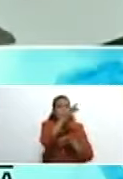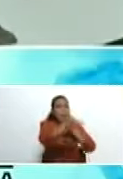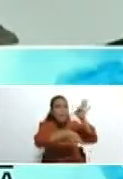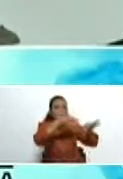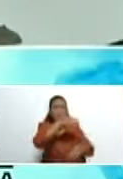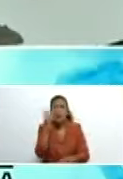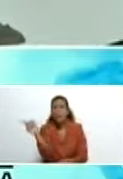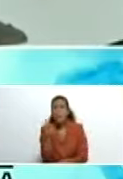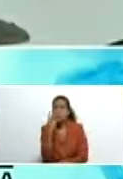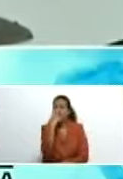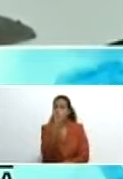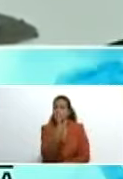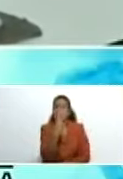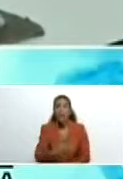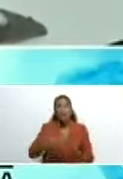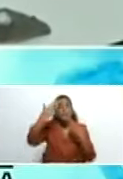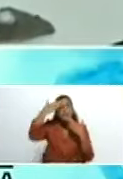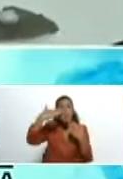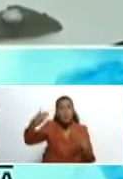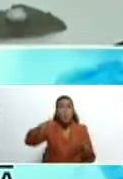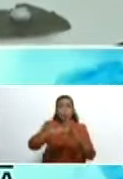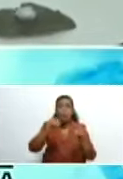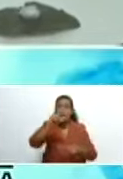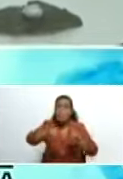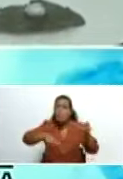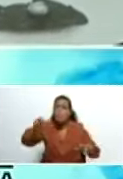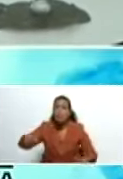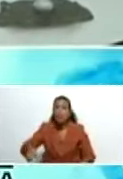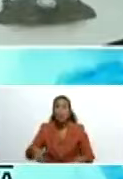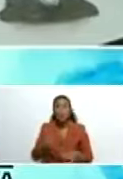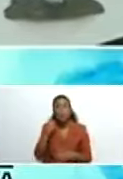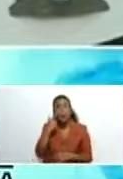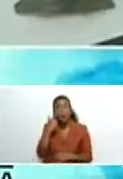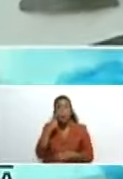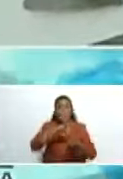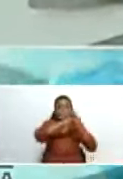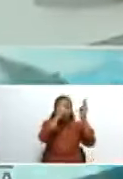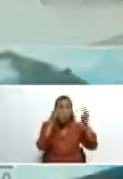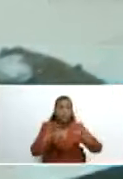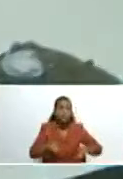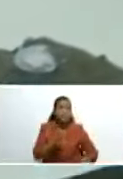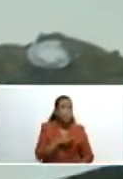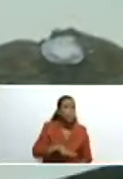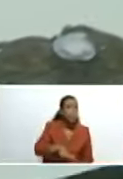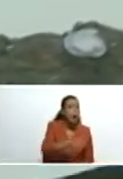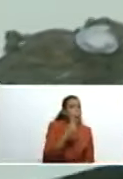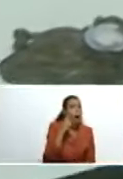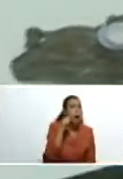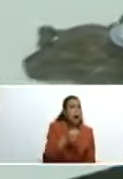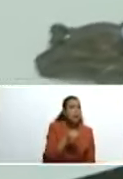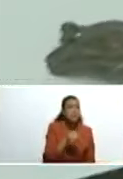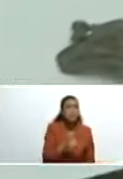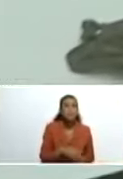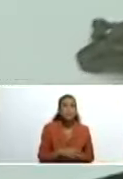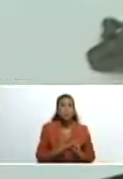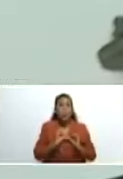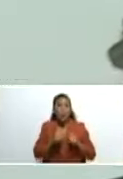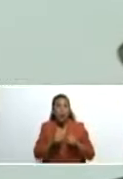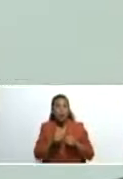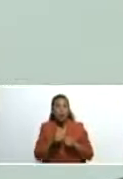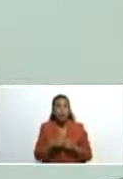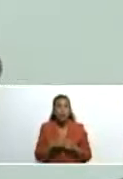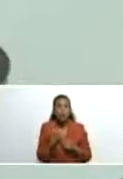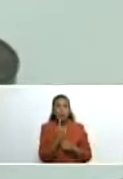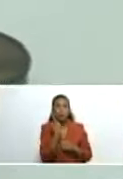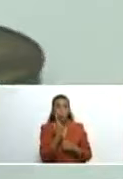saludo, muchachas. Precisamente. Aquí vamos, miren, del Museo Bolivariano, que apenas hemos recorrido